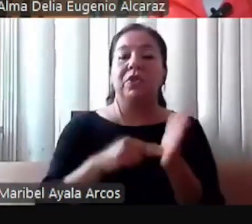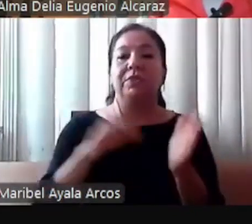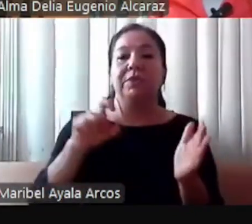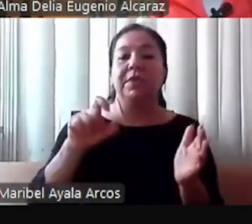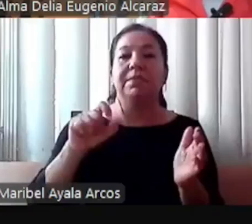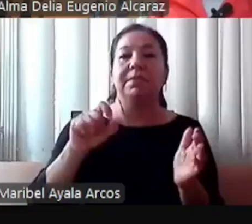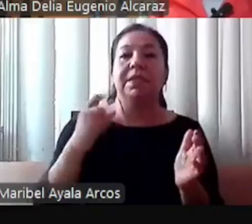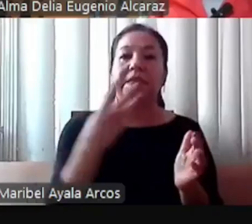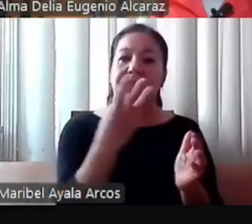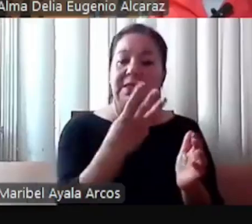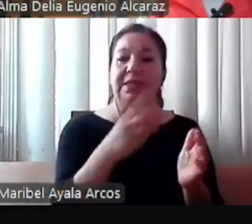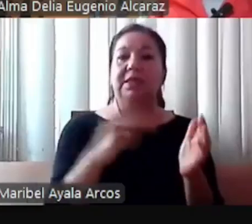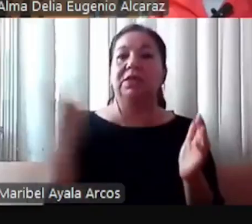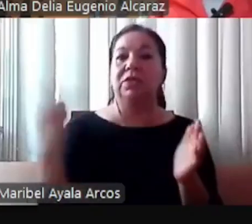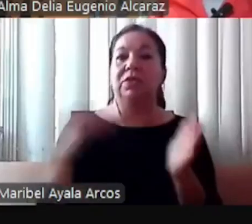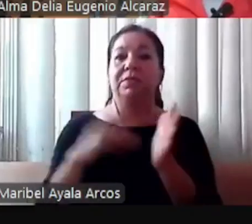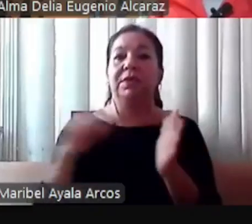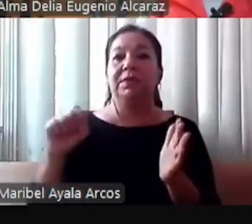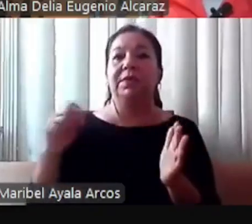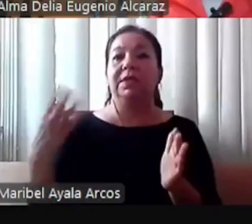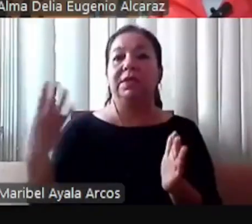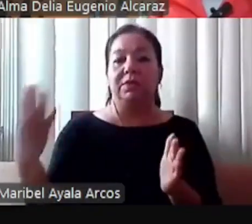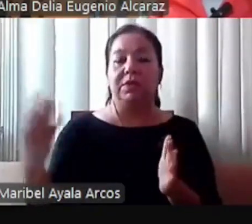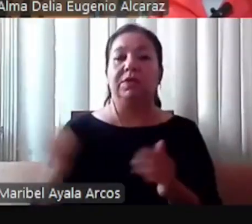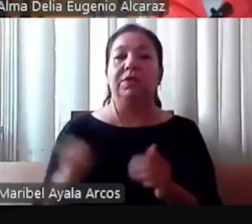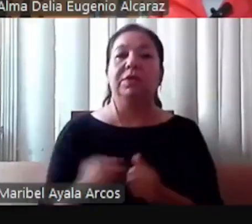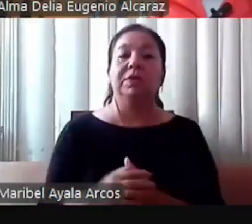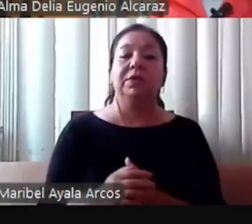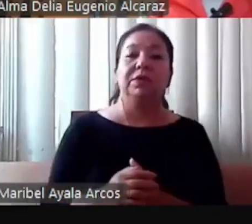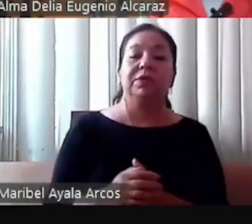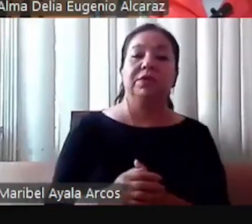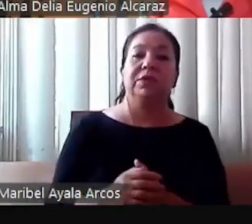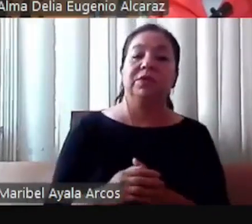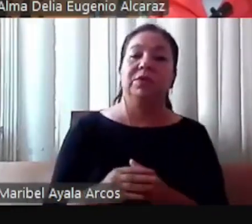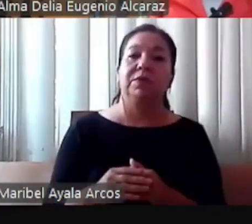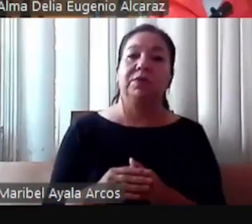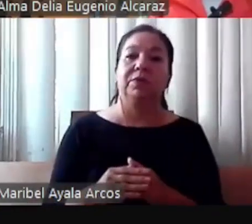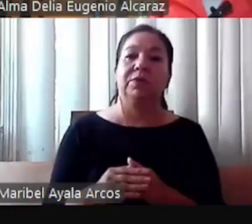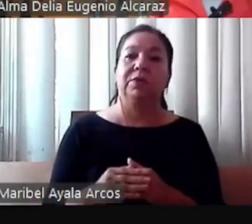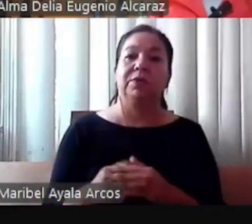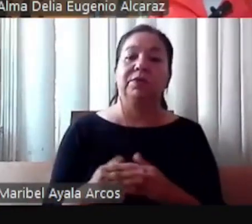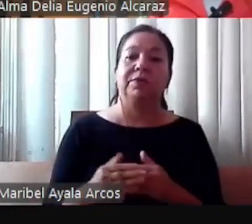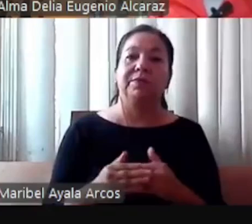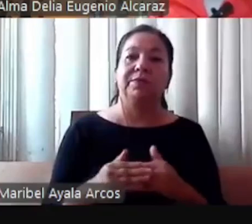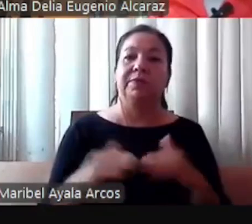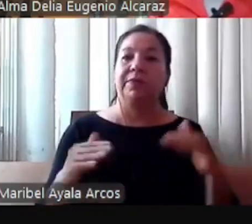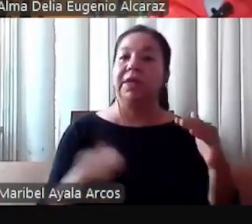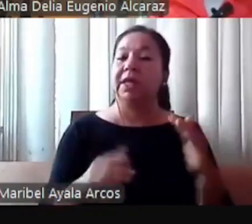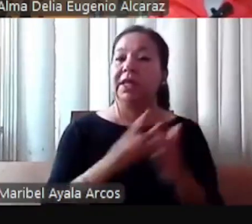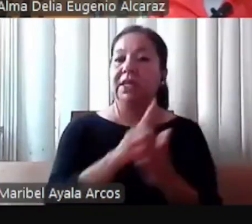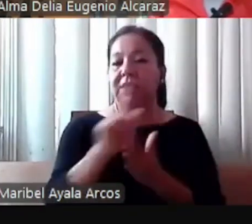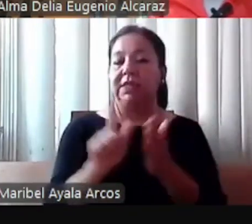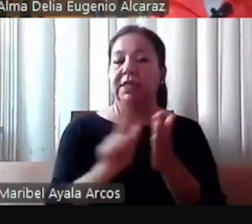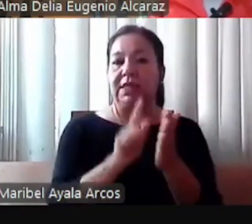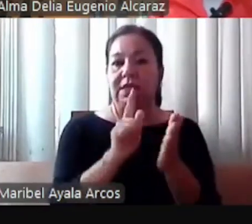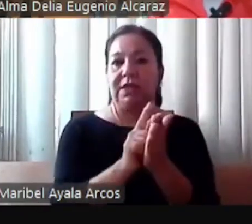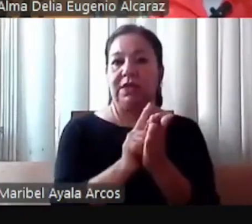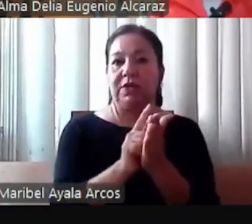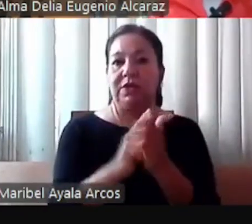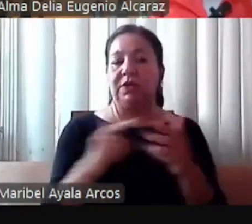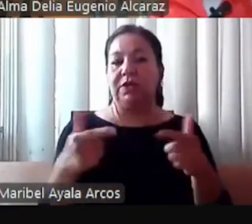2023-2024 y en su caso para los procesos electorales extraordinarios y a la línea jurisprudencial sustentada por los